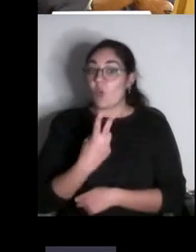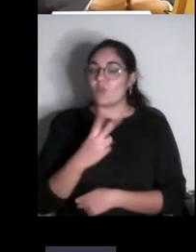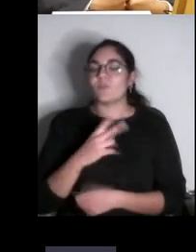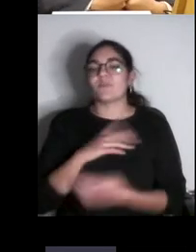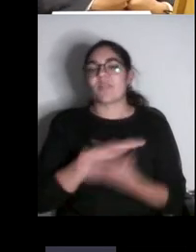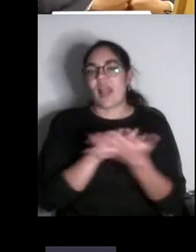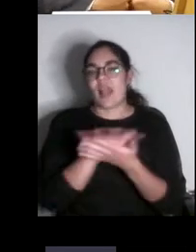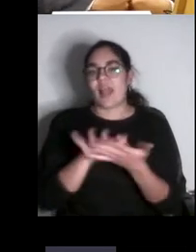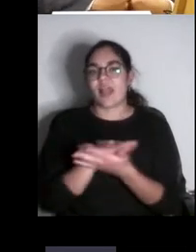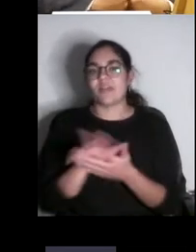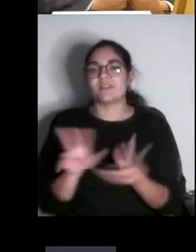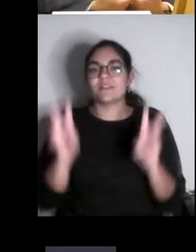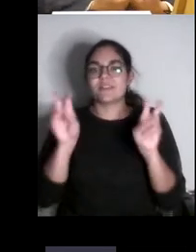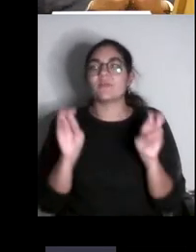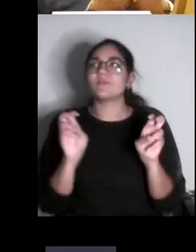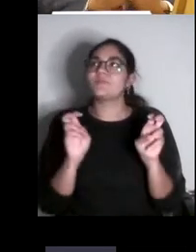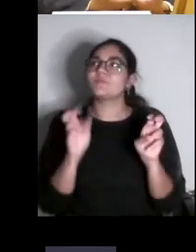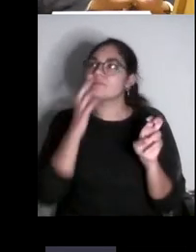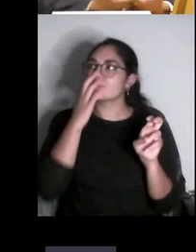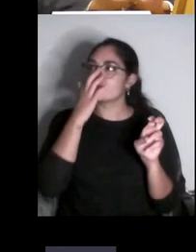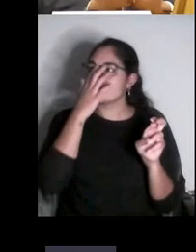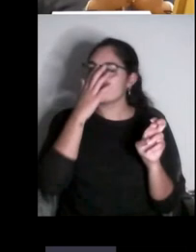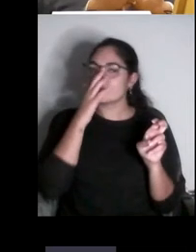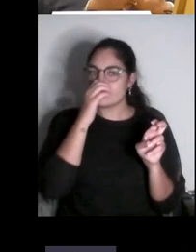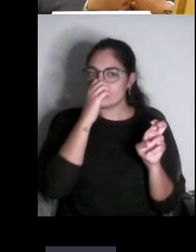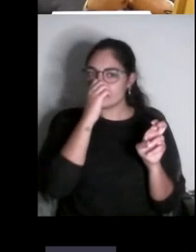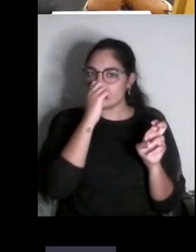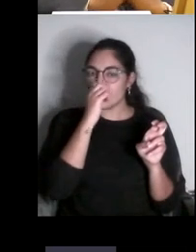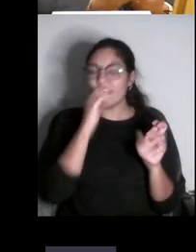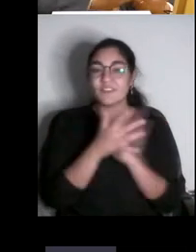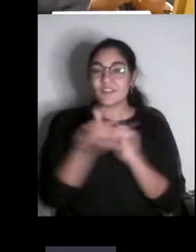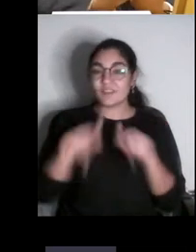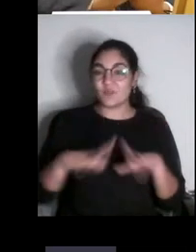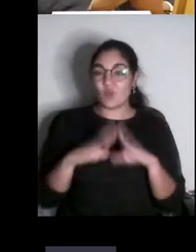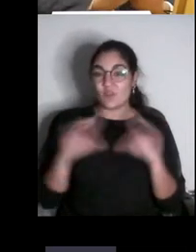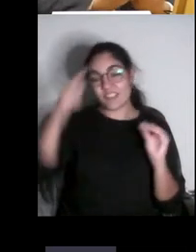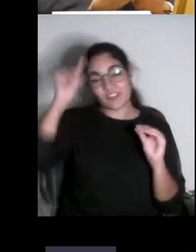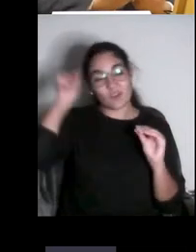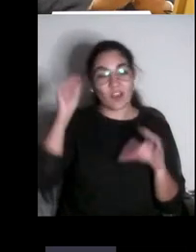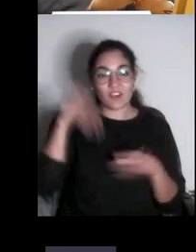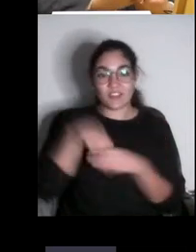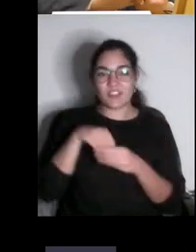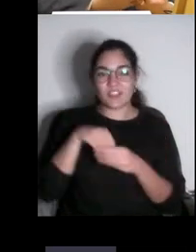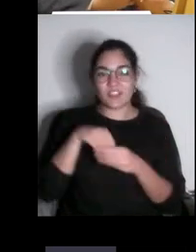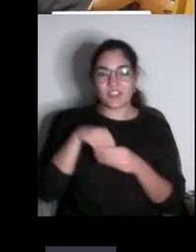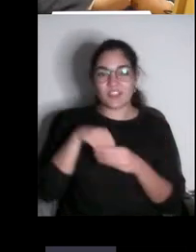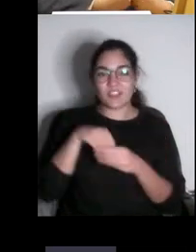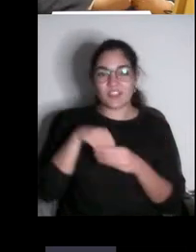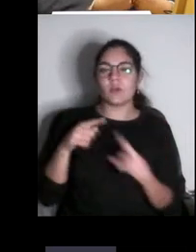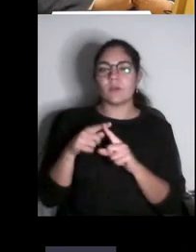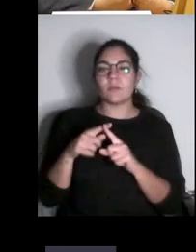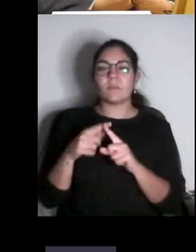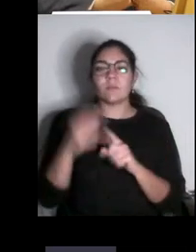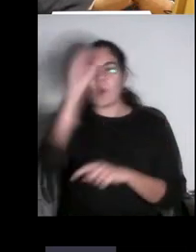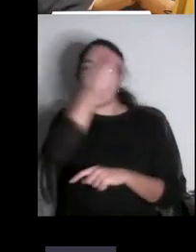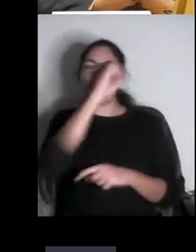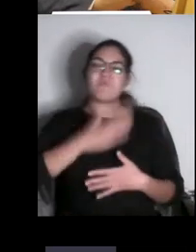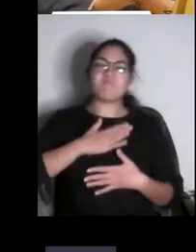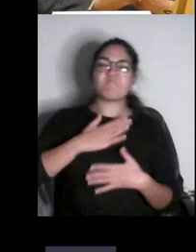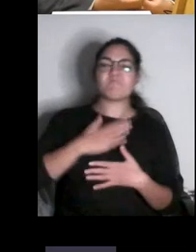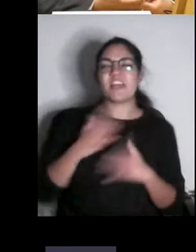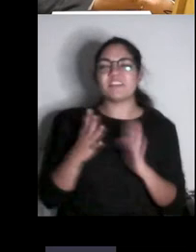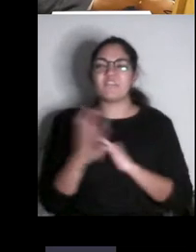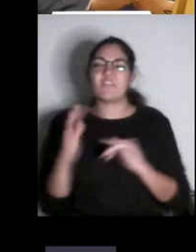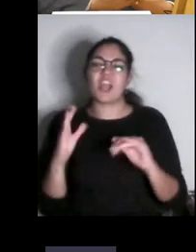solo de una impresión interna de la Universidad de Juan Carlos, en el sentido de que la calidad docente es muy